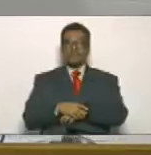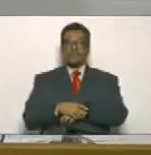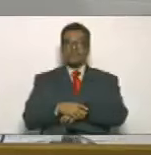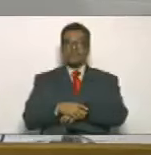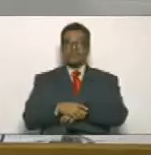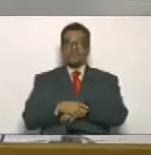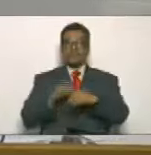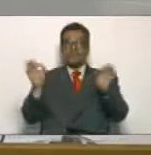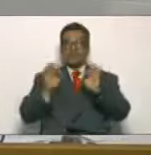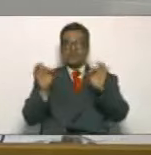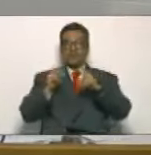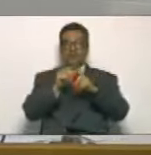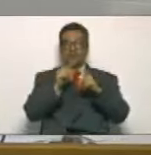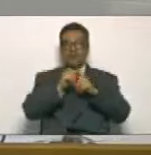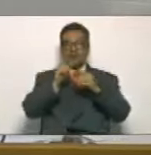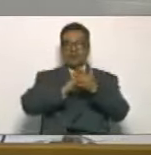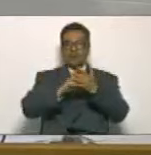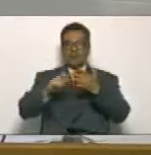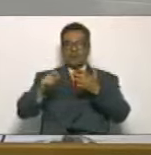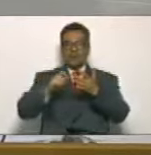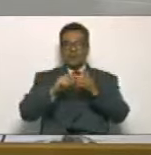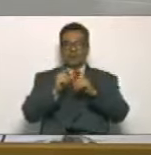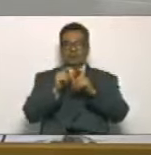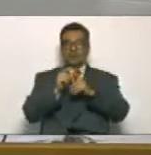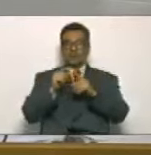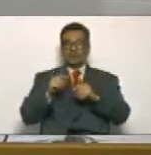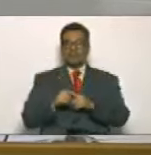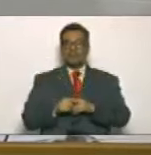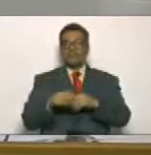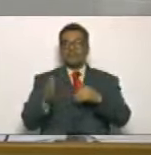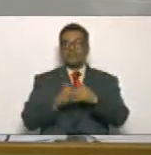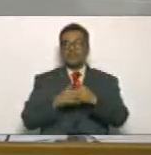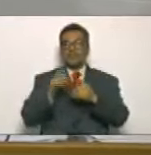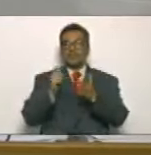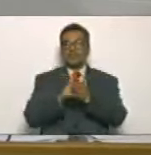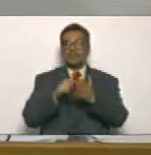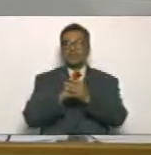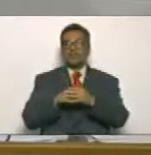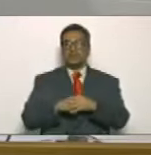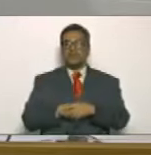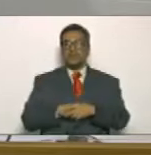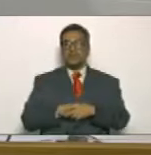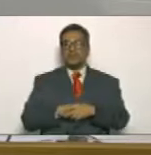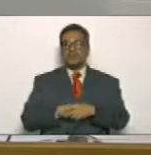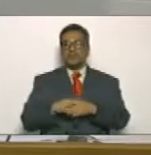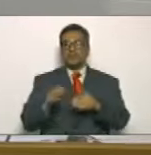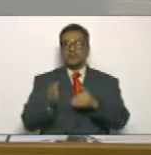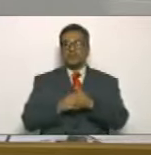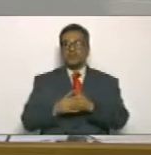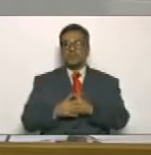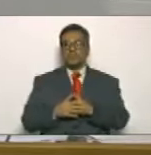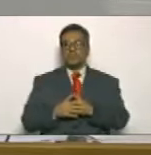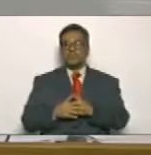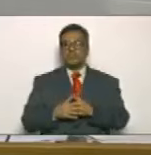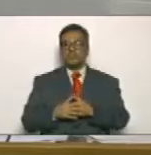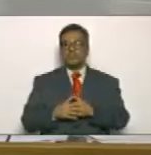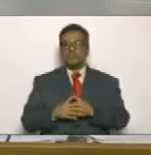No hay más nadie anotado en el derecho de palabra. Se va a cerrar el punto. Se cierra.